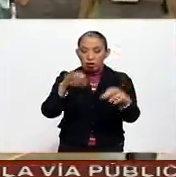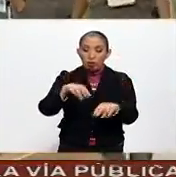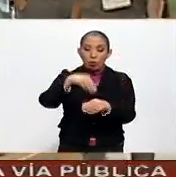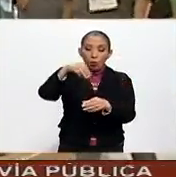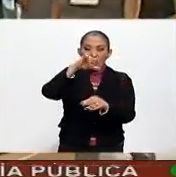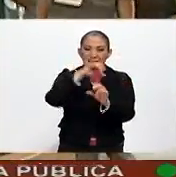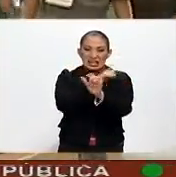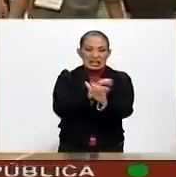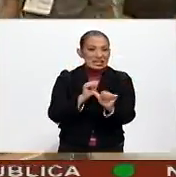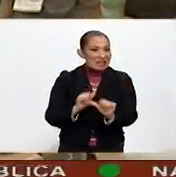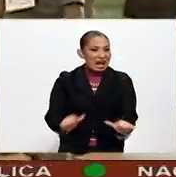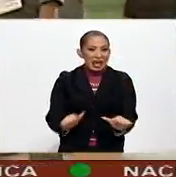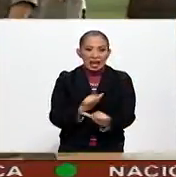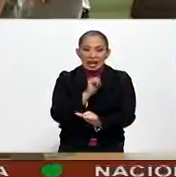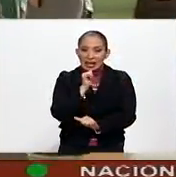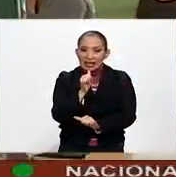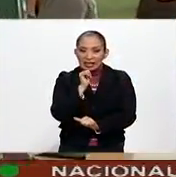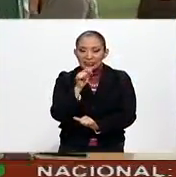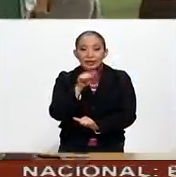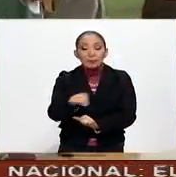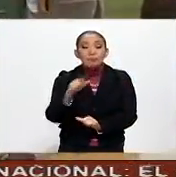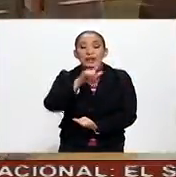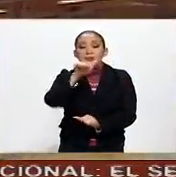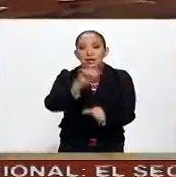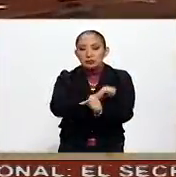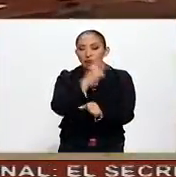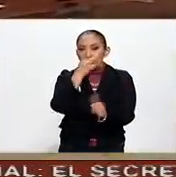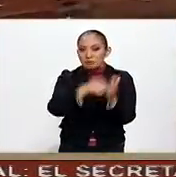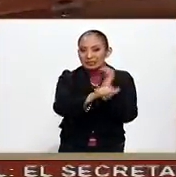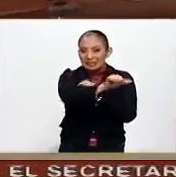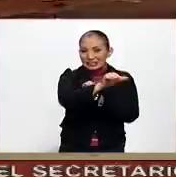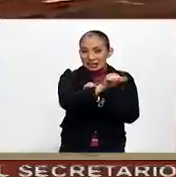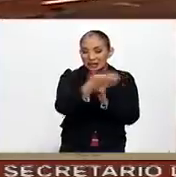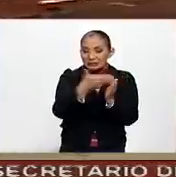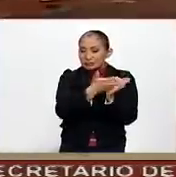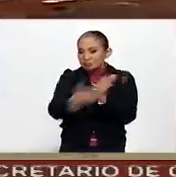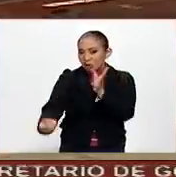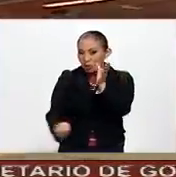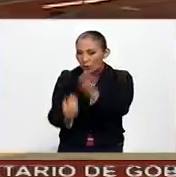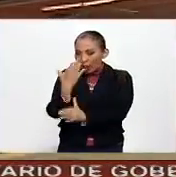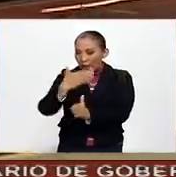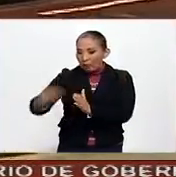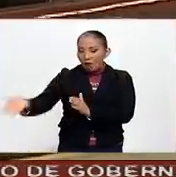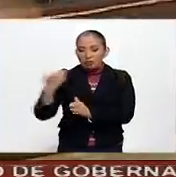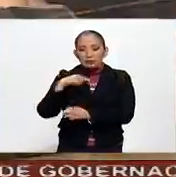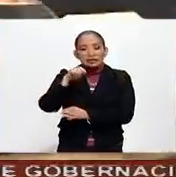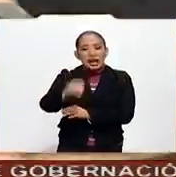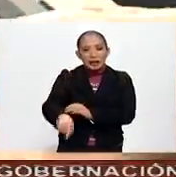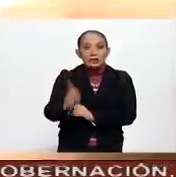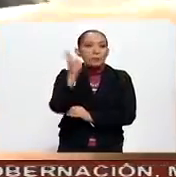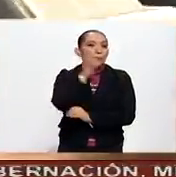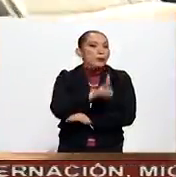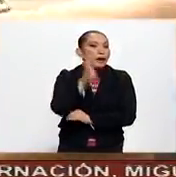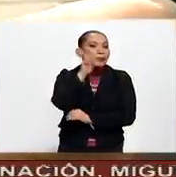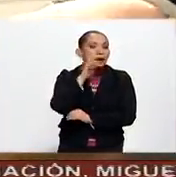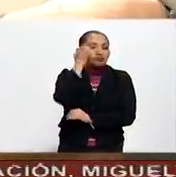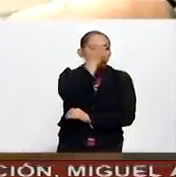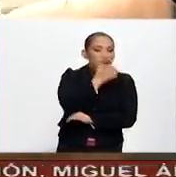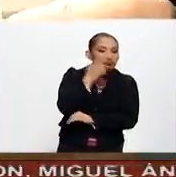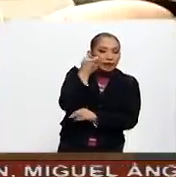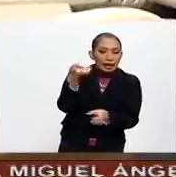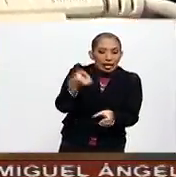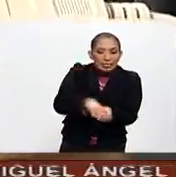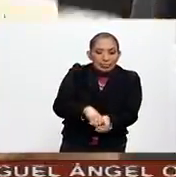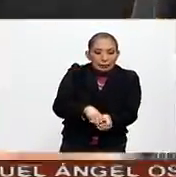humo. Posteriormente, los vehículos modelo 2016 en adelante serán sometidos a la prueba de diagnóstico a